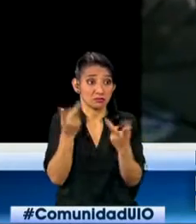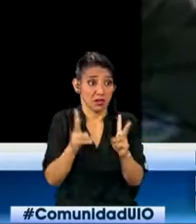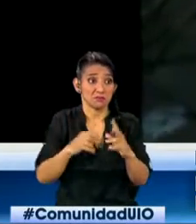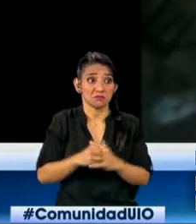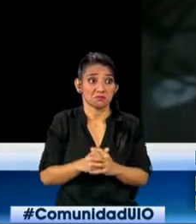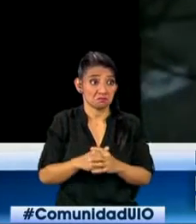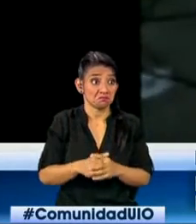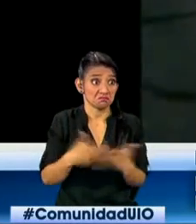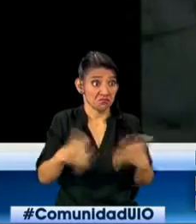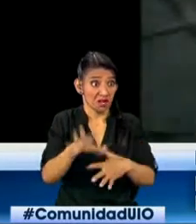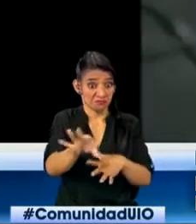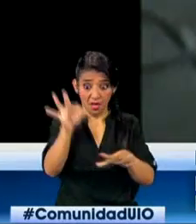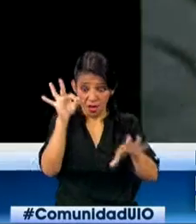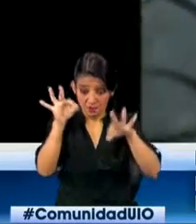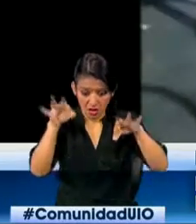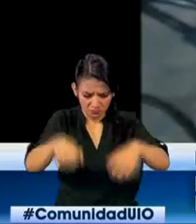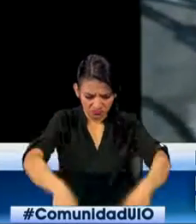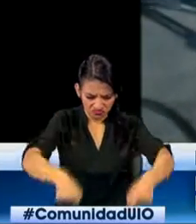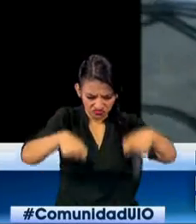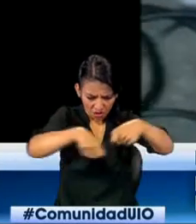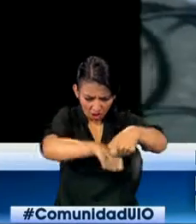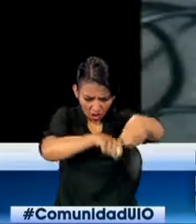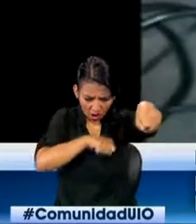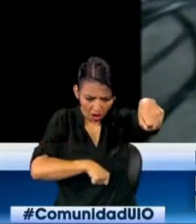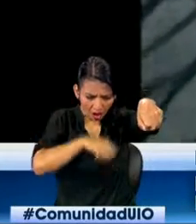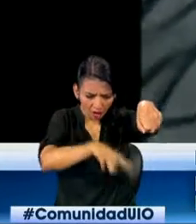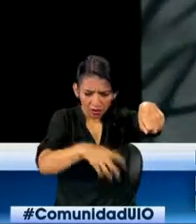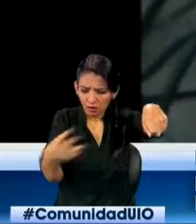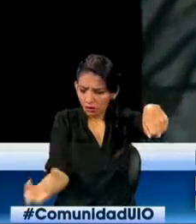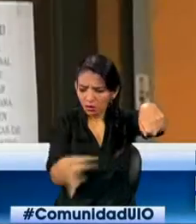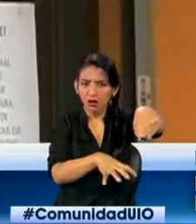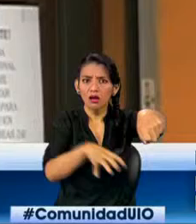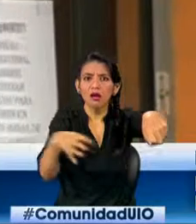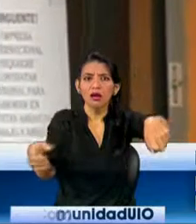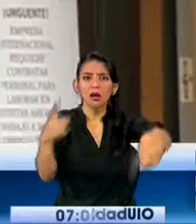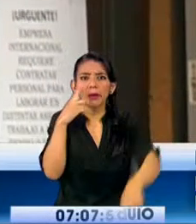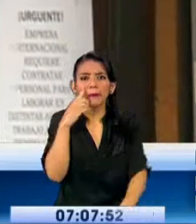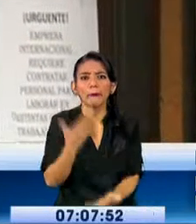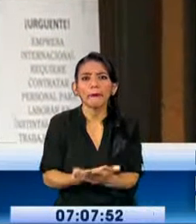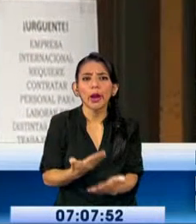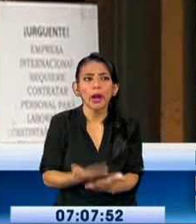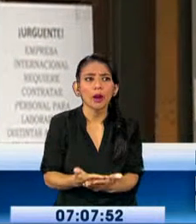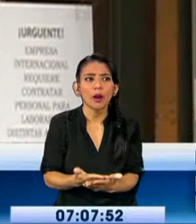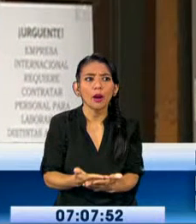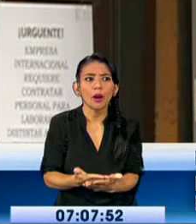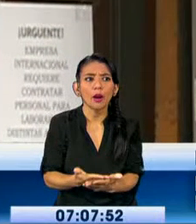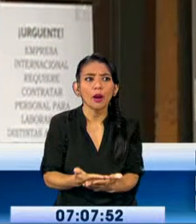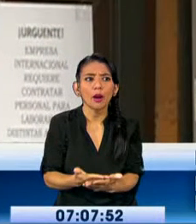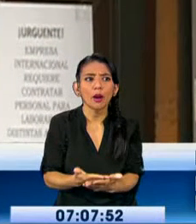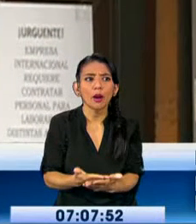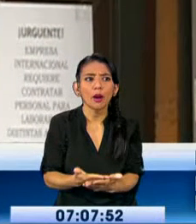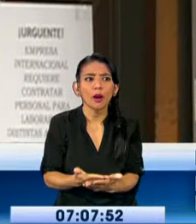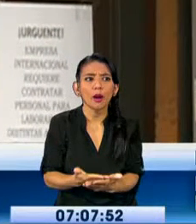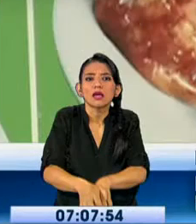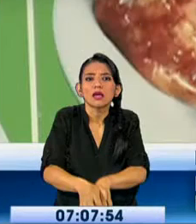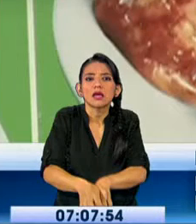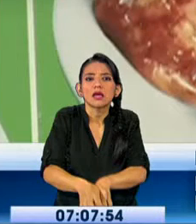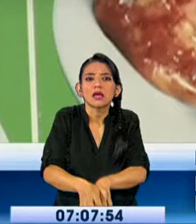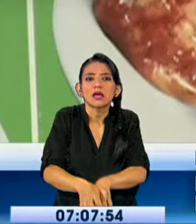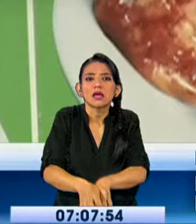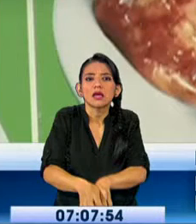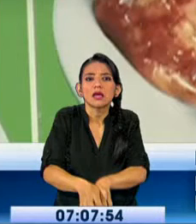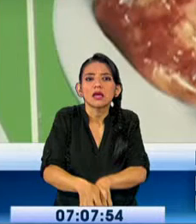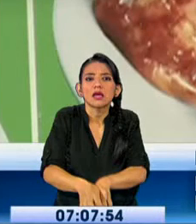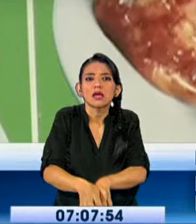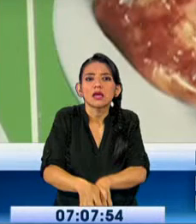policía encontró algunas evidencias de los locales atracados horas antes, tres panaderías y un asadero de pollos que robaron en Calderón y